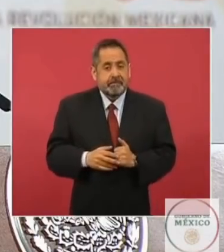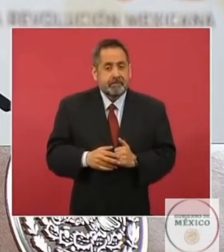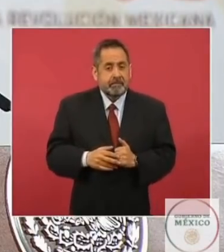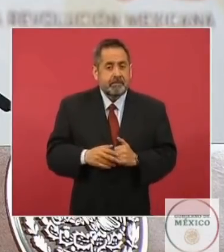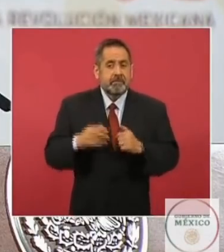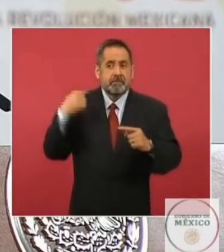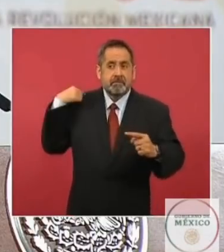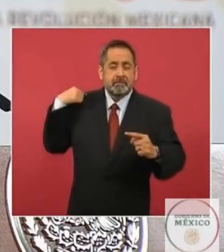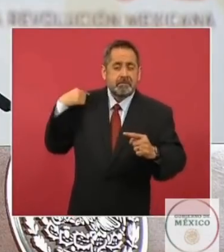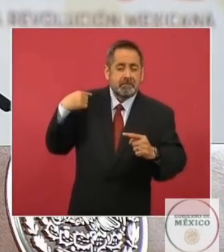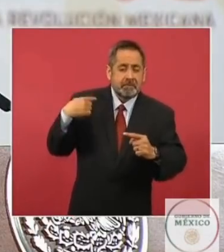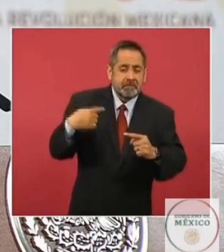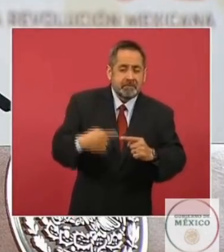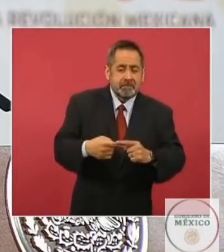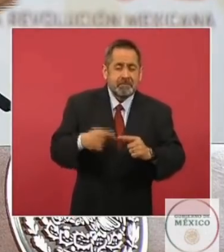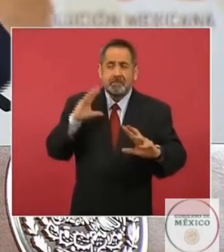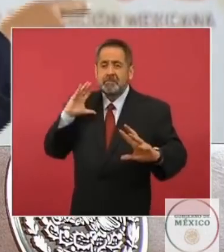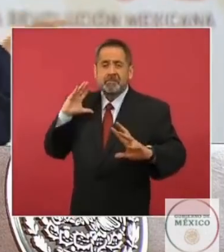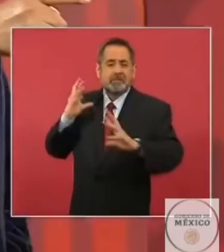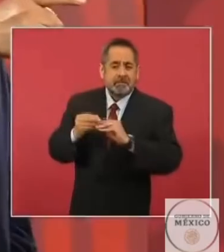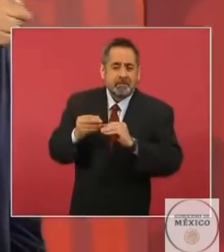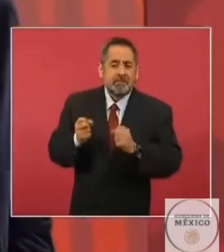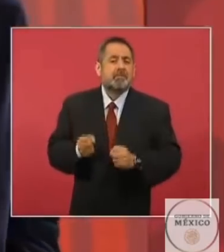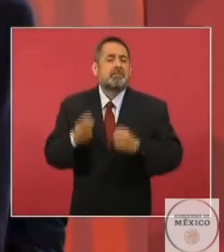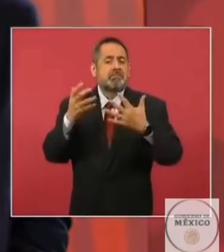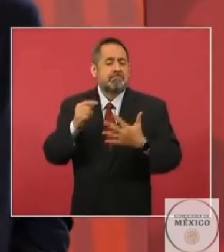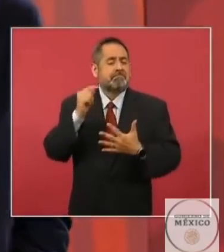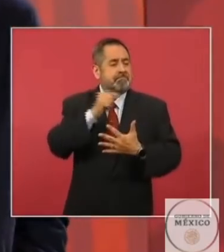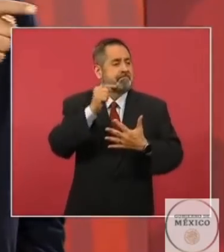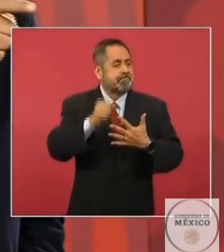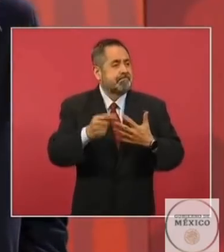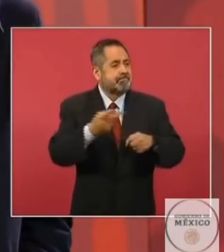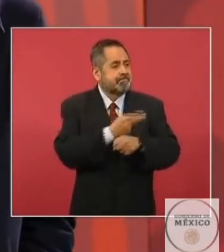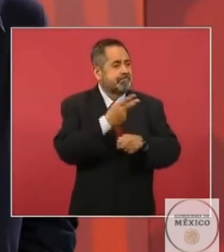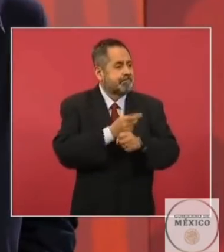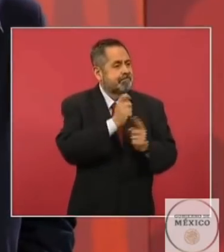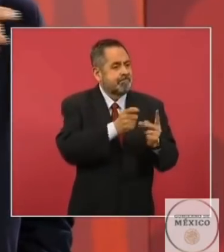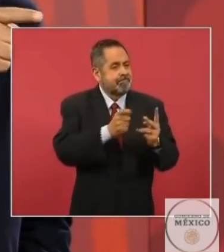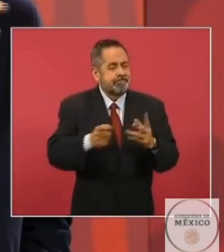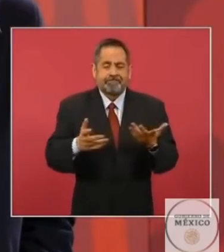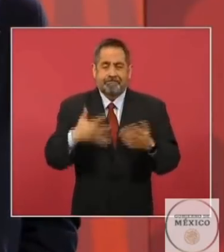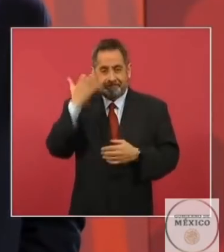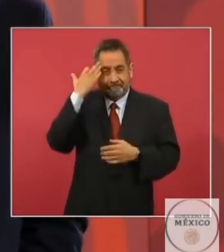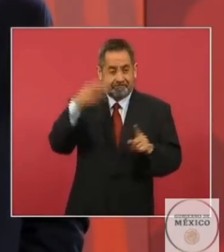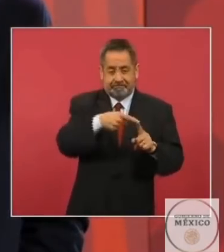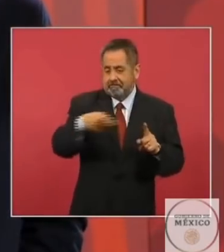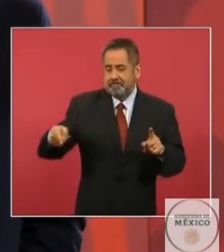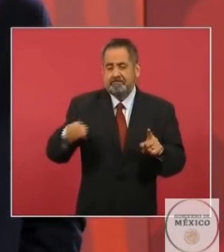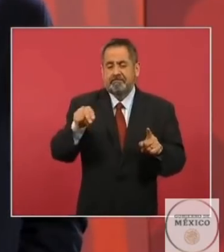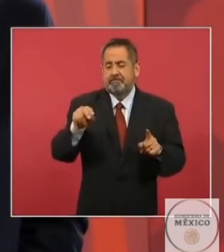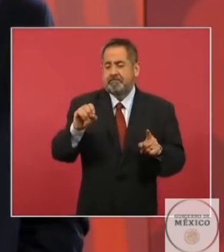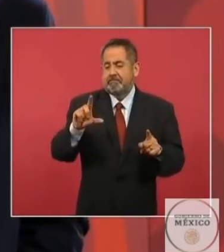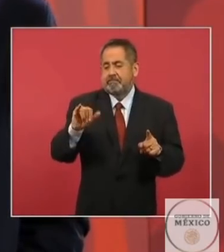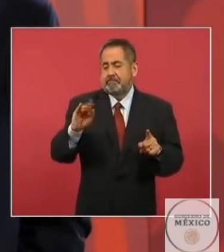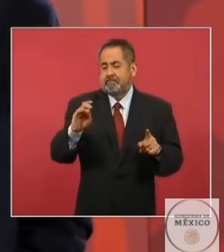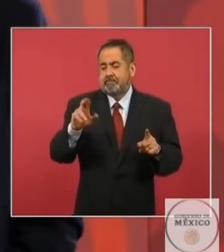cuántas cosas pasaron, y lo que significó el periodo neoliberal, el de